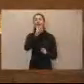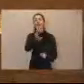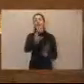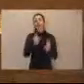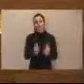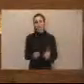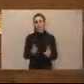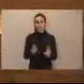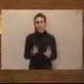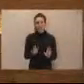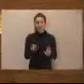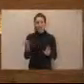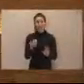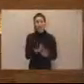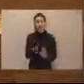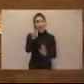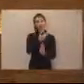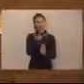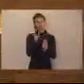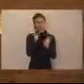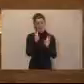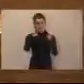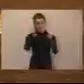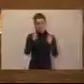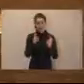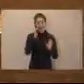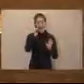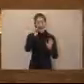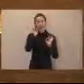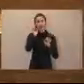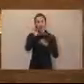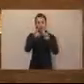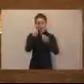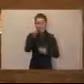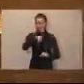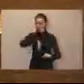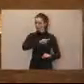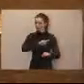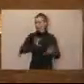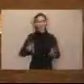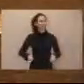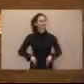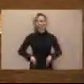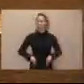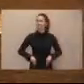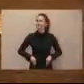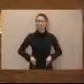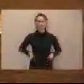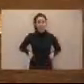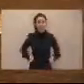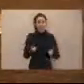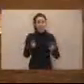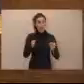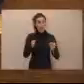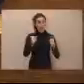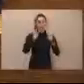buenamente de que deben tomar previsiones con algunas cuestiones. Por ejemplo, para el año que viene nosotros no vamos a poder admitir que se gasten en asesores, en